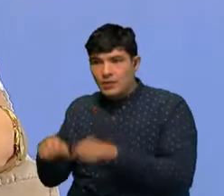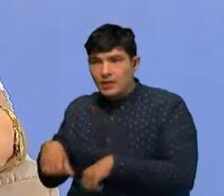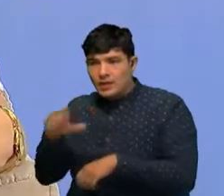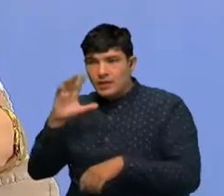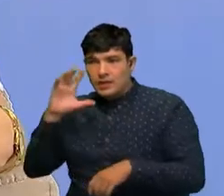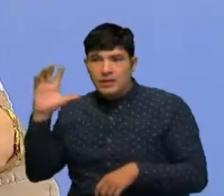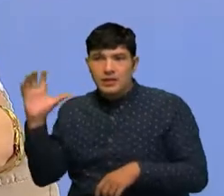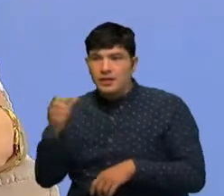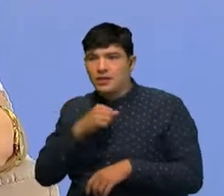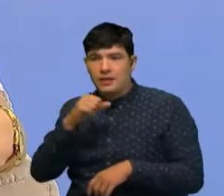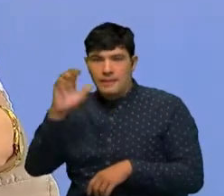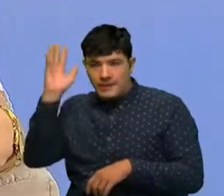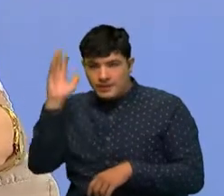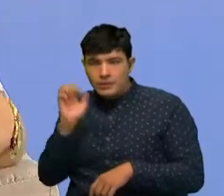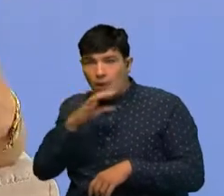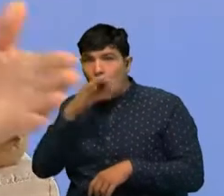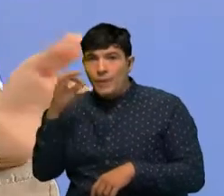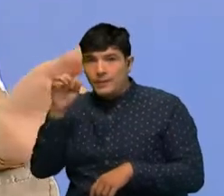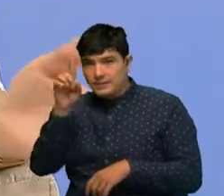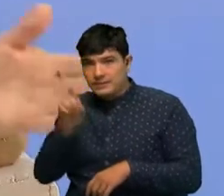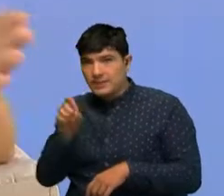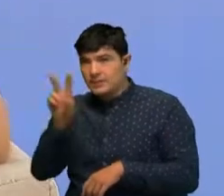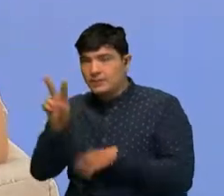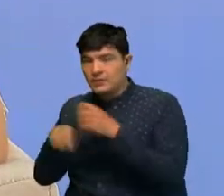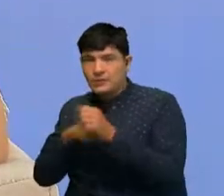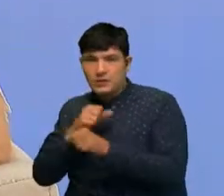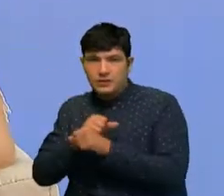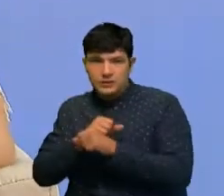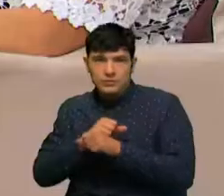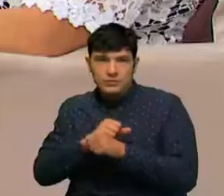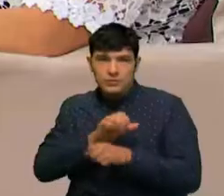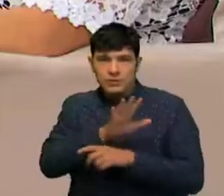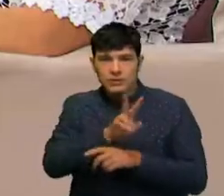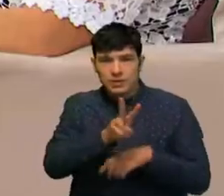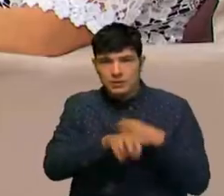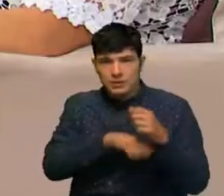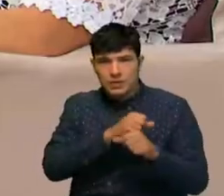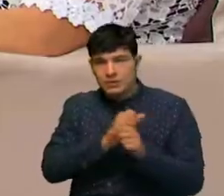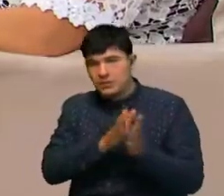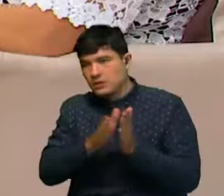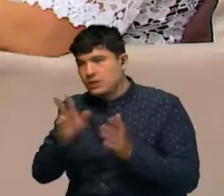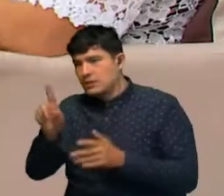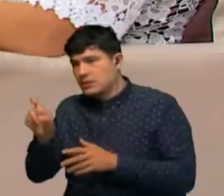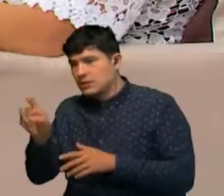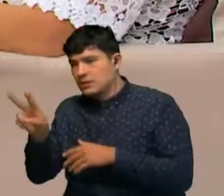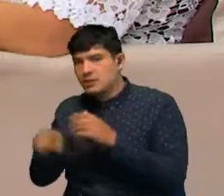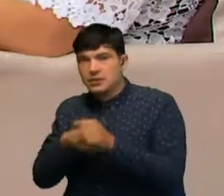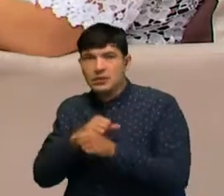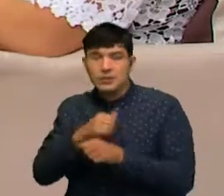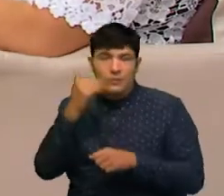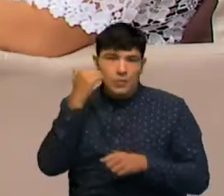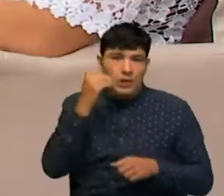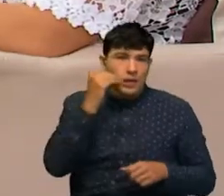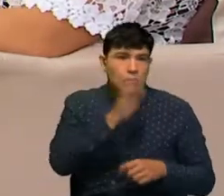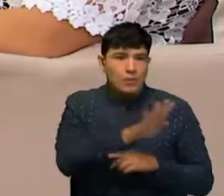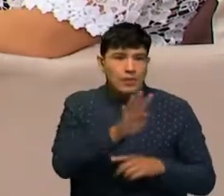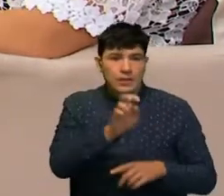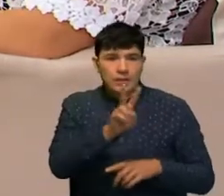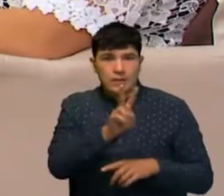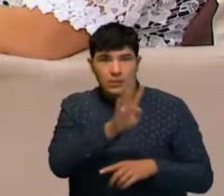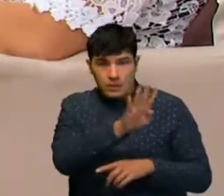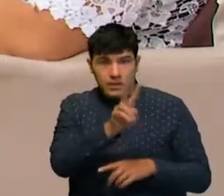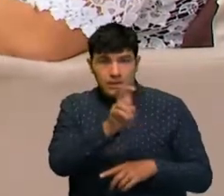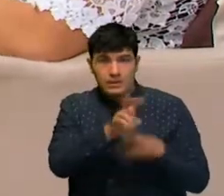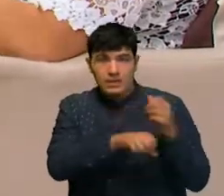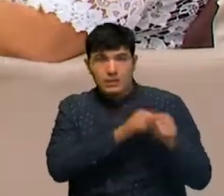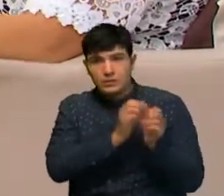hombres 62 años que se pensiona, es decir, entre los 52 y los 62, mujeres entre los 47 y 57